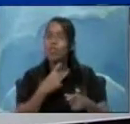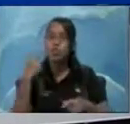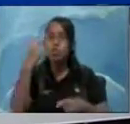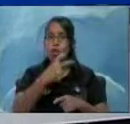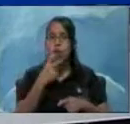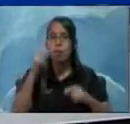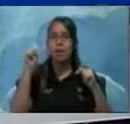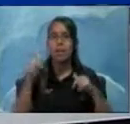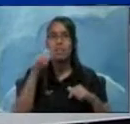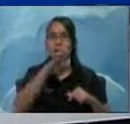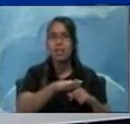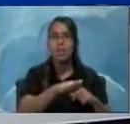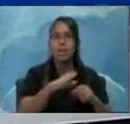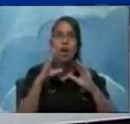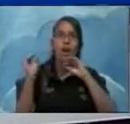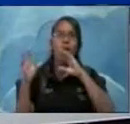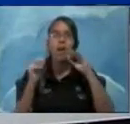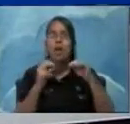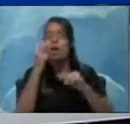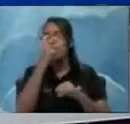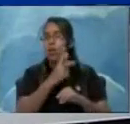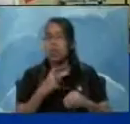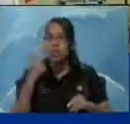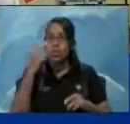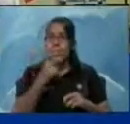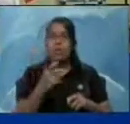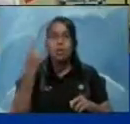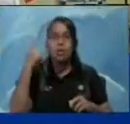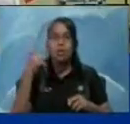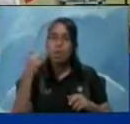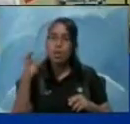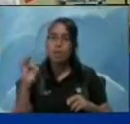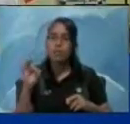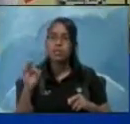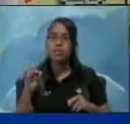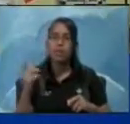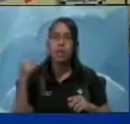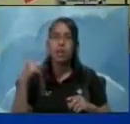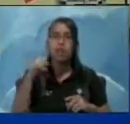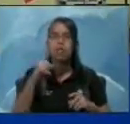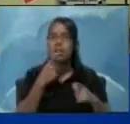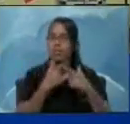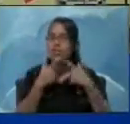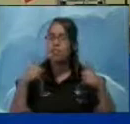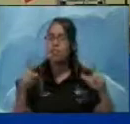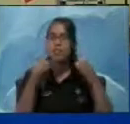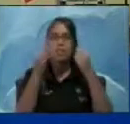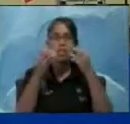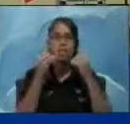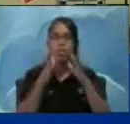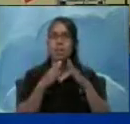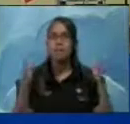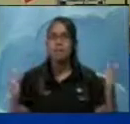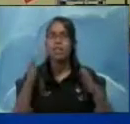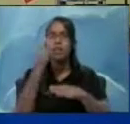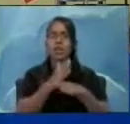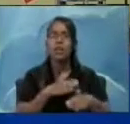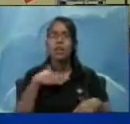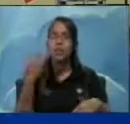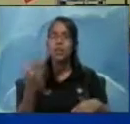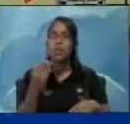aquí estaban hablando idiomas por supuesto hay una diferencia muy grande entre los